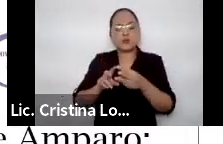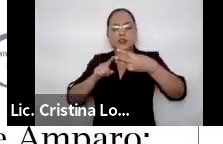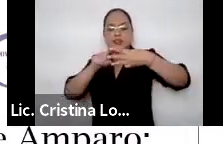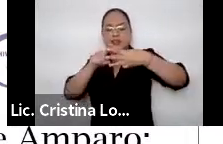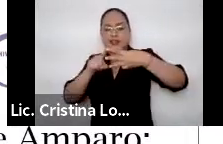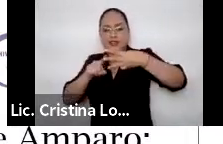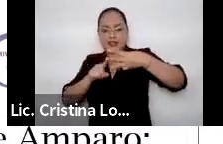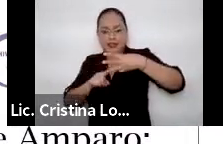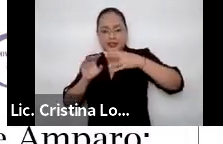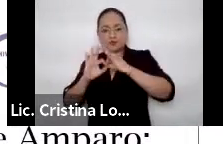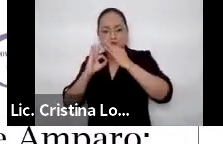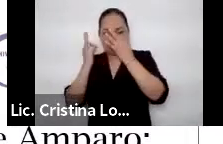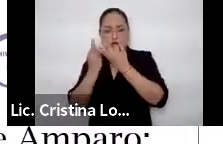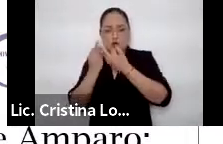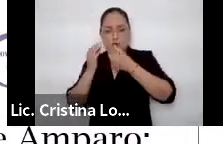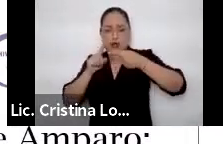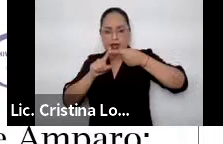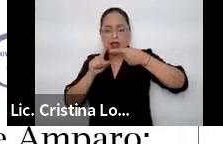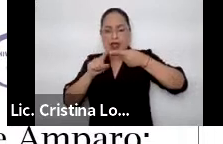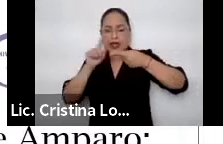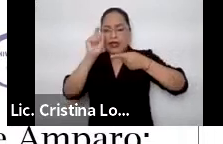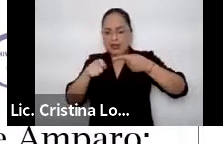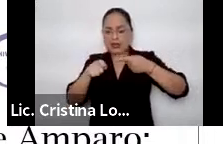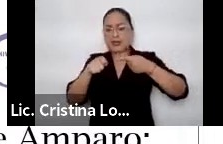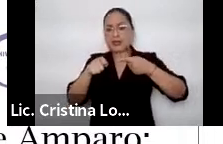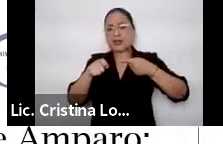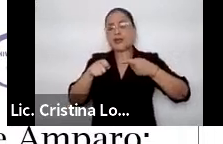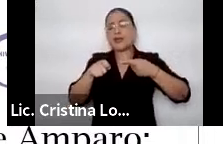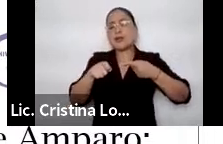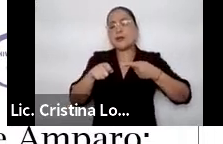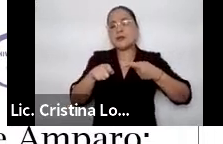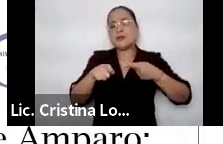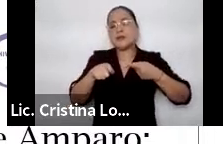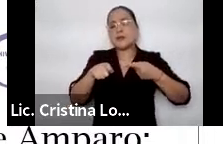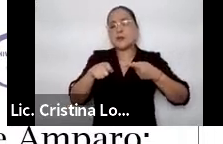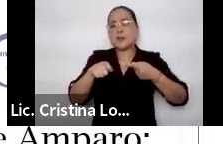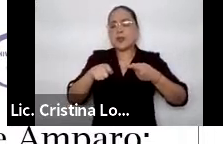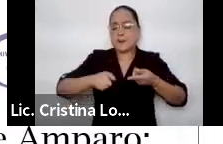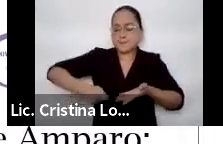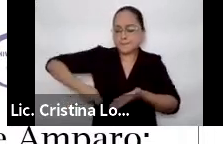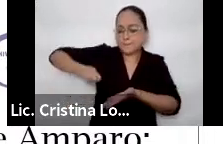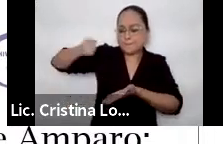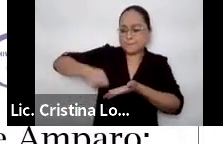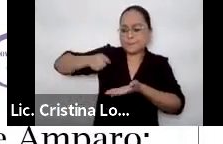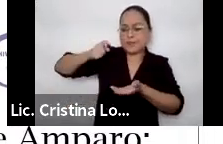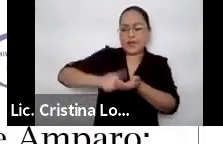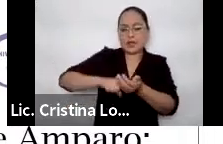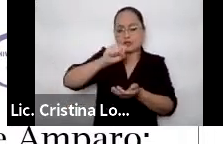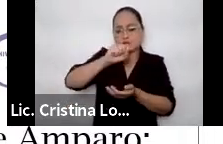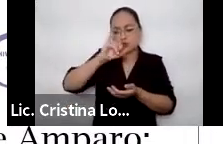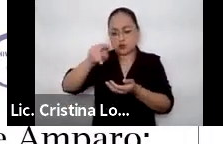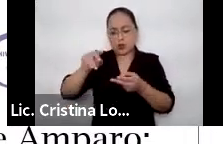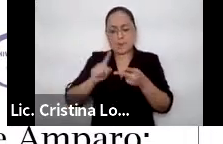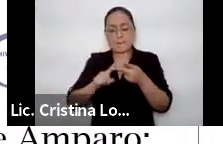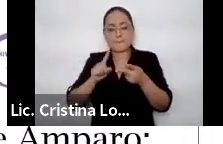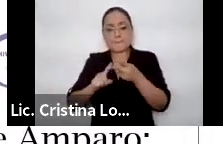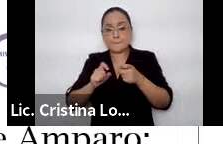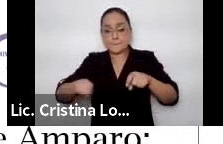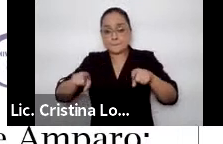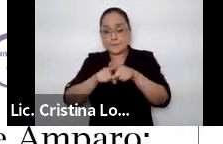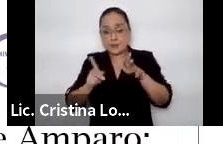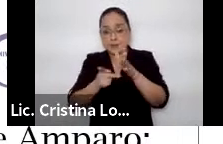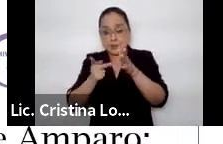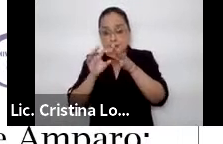estamos viendo. Primeramente, por precedentes obligatorios, después por reiteración y